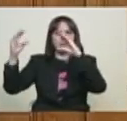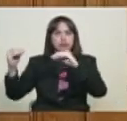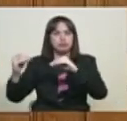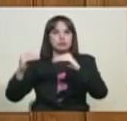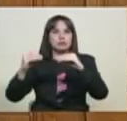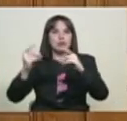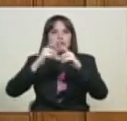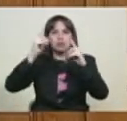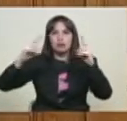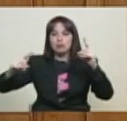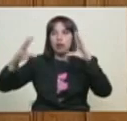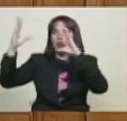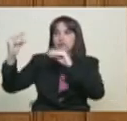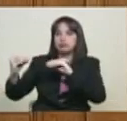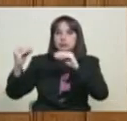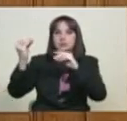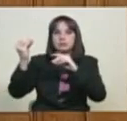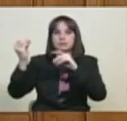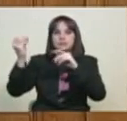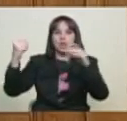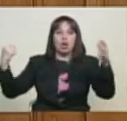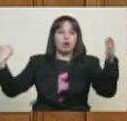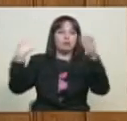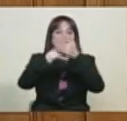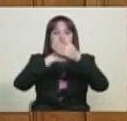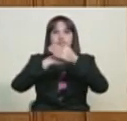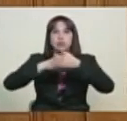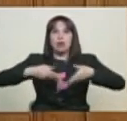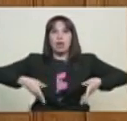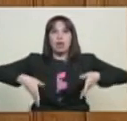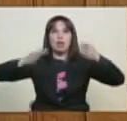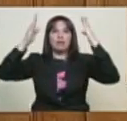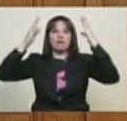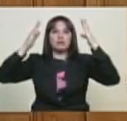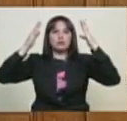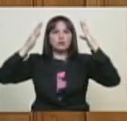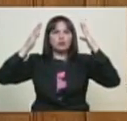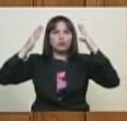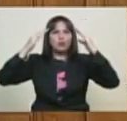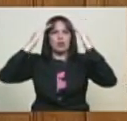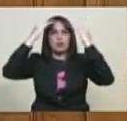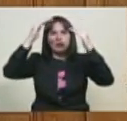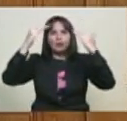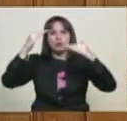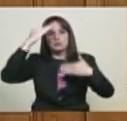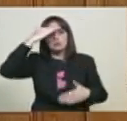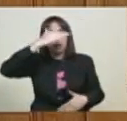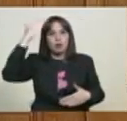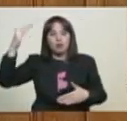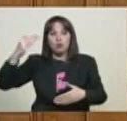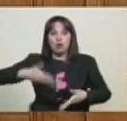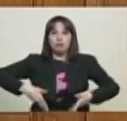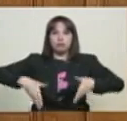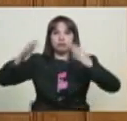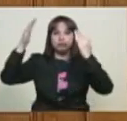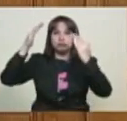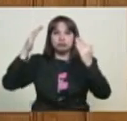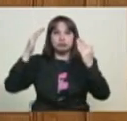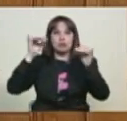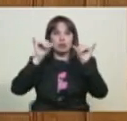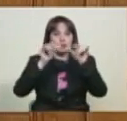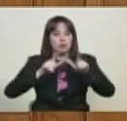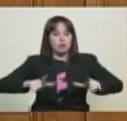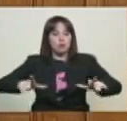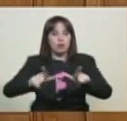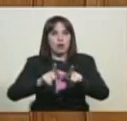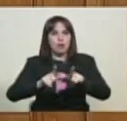mecanismos de inhibición, choca con el edificio Don Eduardo. Saludo a los vecinos del edificio Don Eduardo, ahí en esa